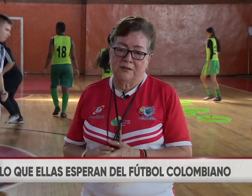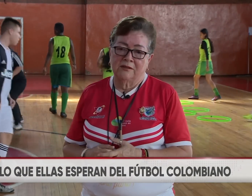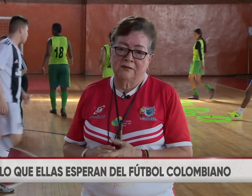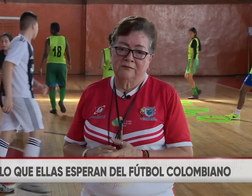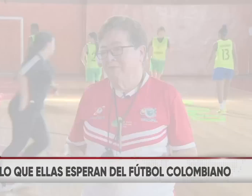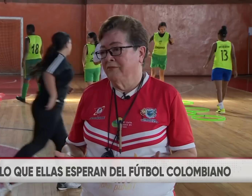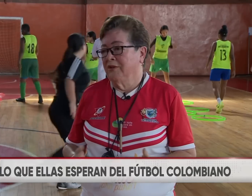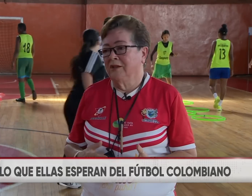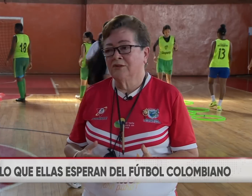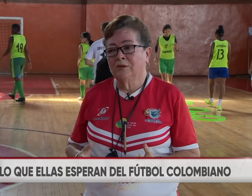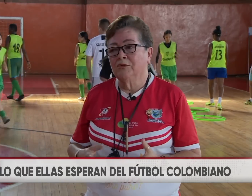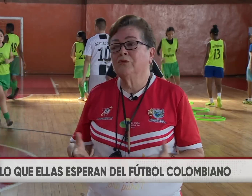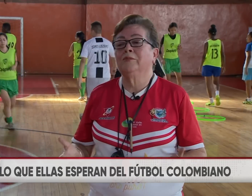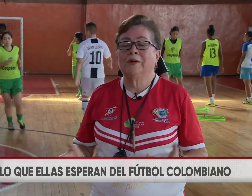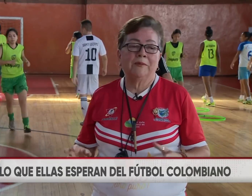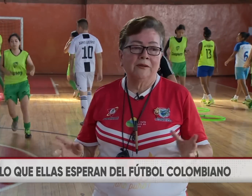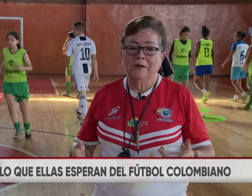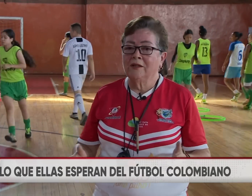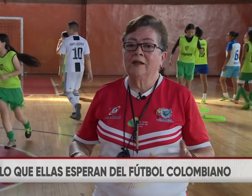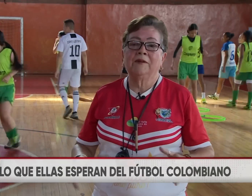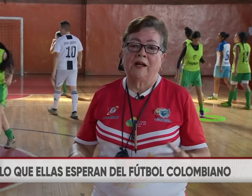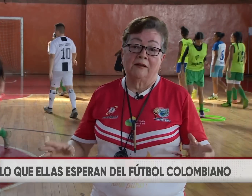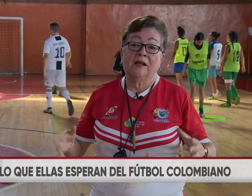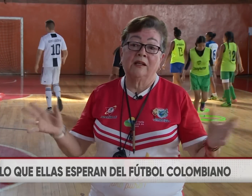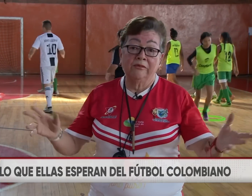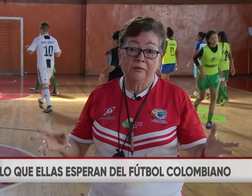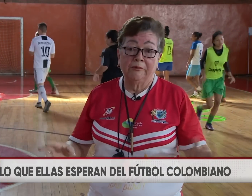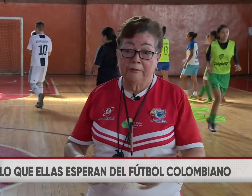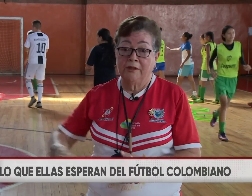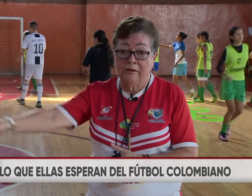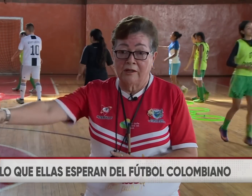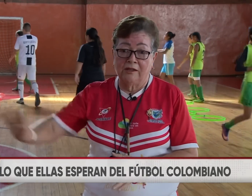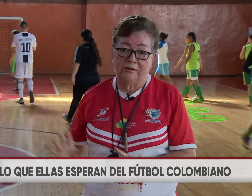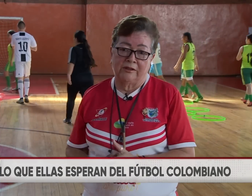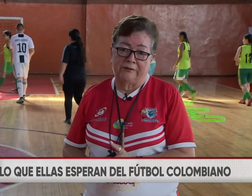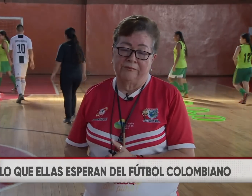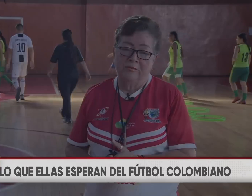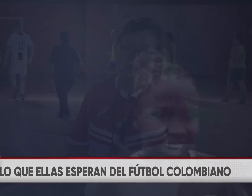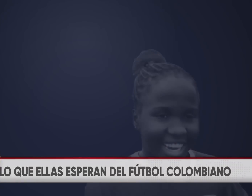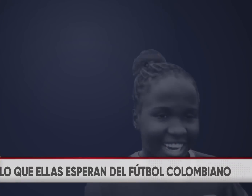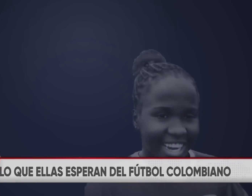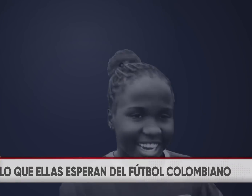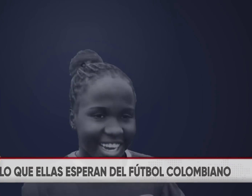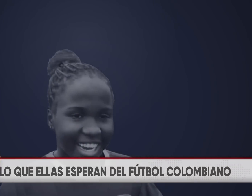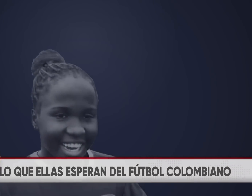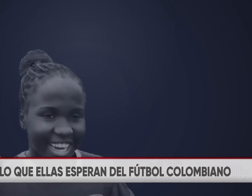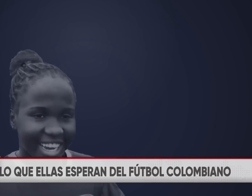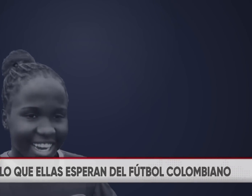tres meses. Es como un cumplimiento allí, vea, querían fútbol femenino, ahí lo tienen.